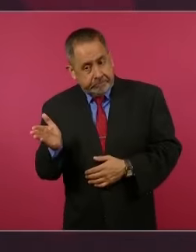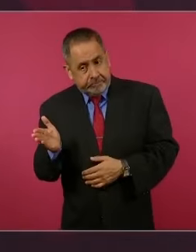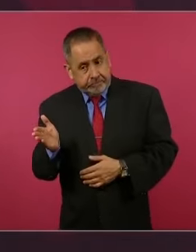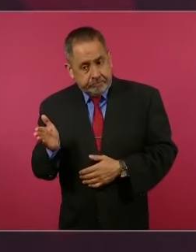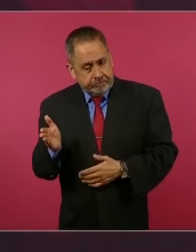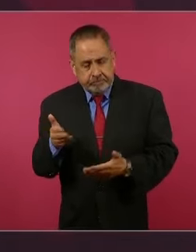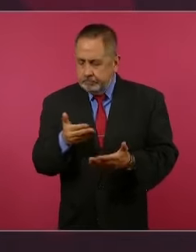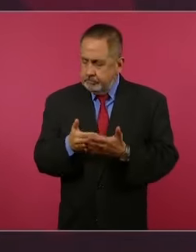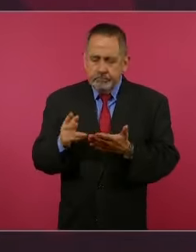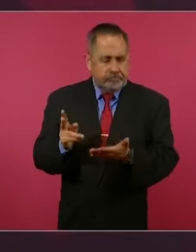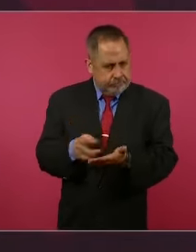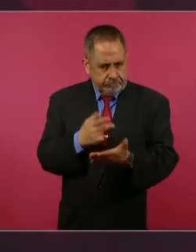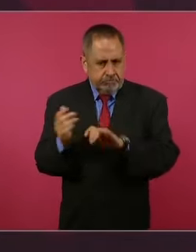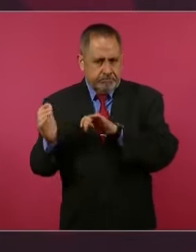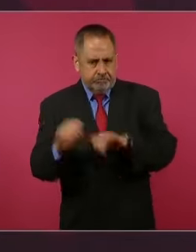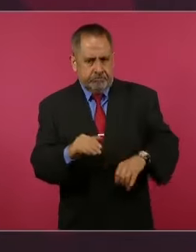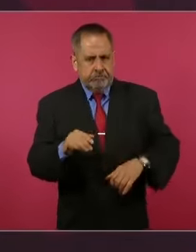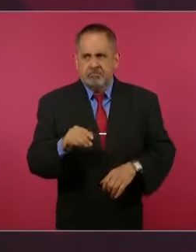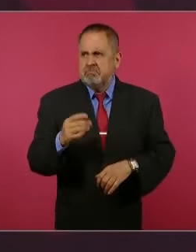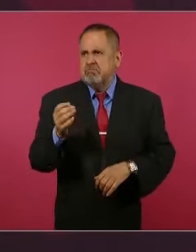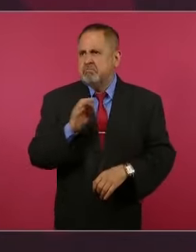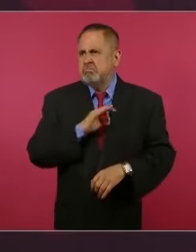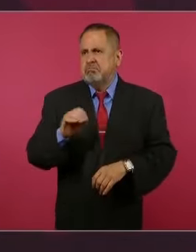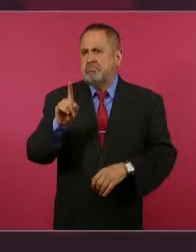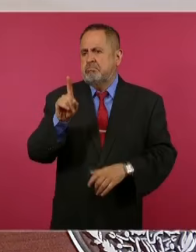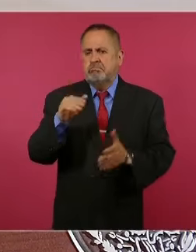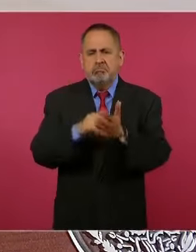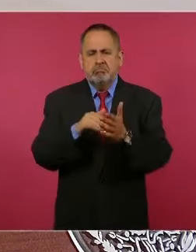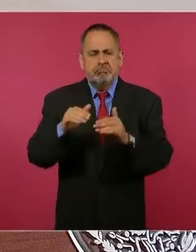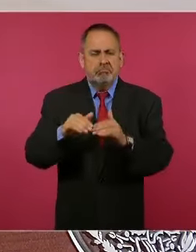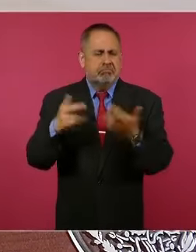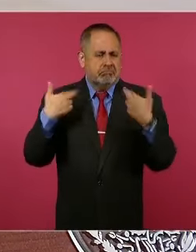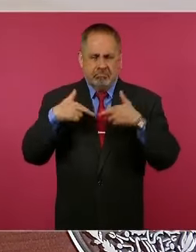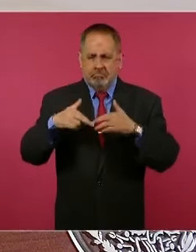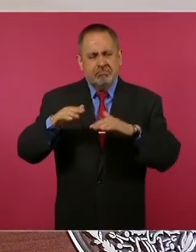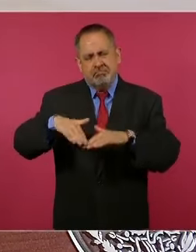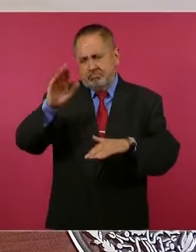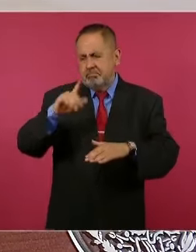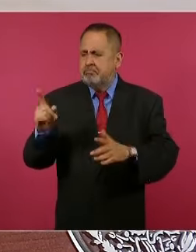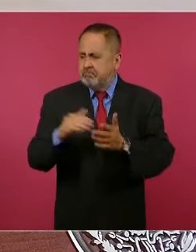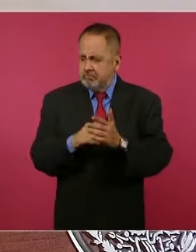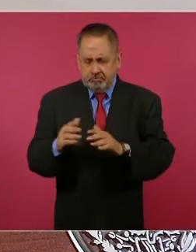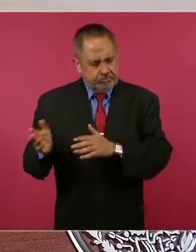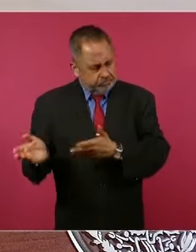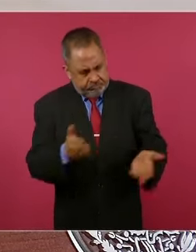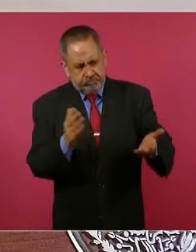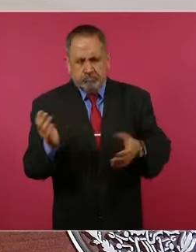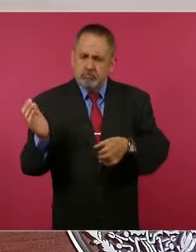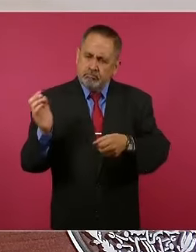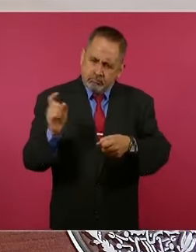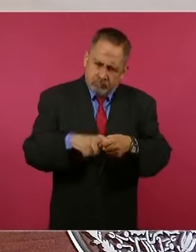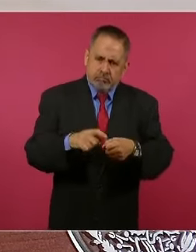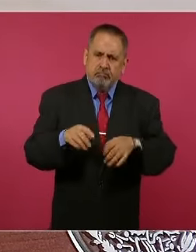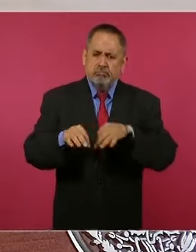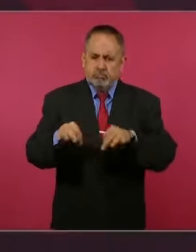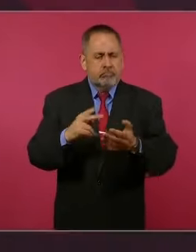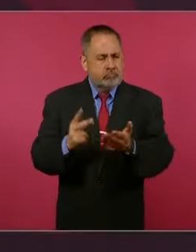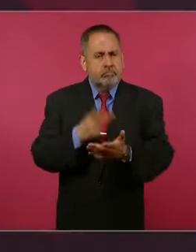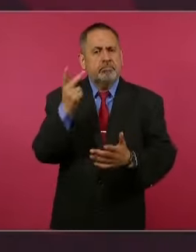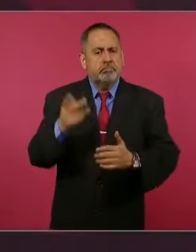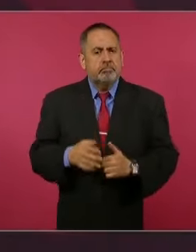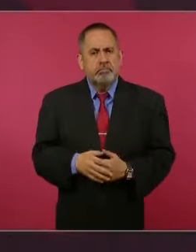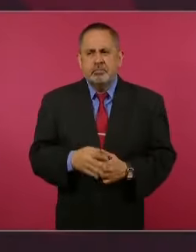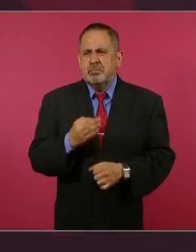maestros que los habían despedido de manera injusta pero